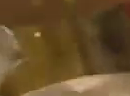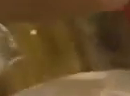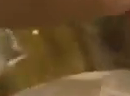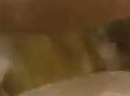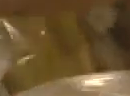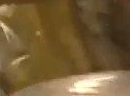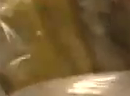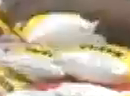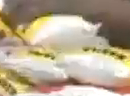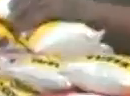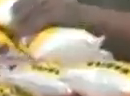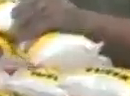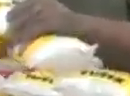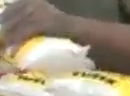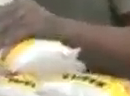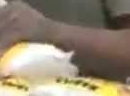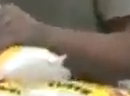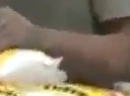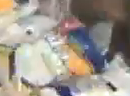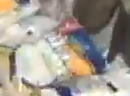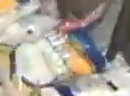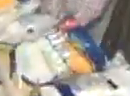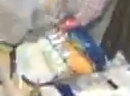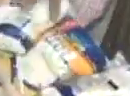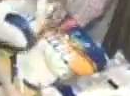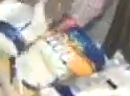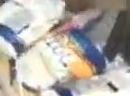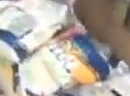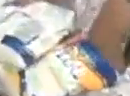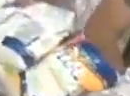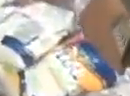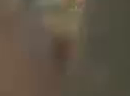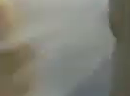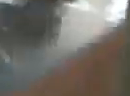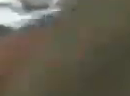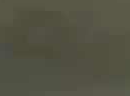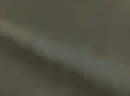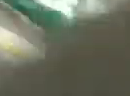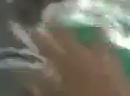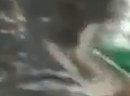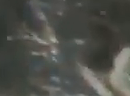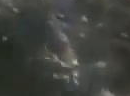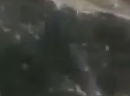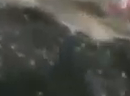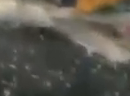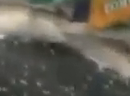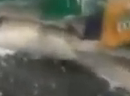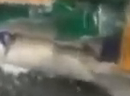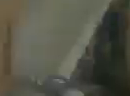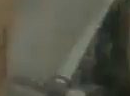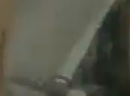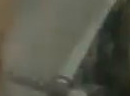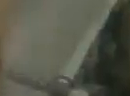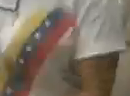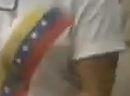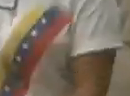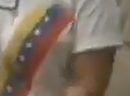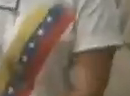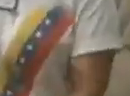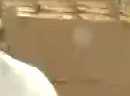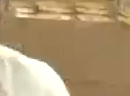Nadie ni nada va a detener esta maquinaria de los comités locales de abastecimiento y producción. Y le garantizo al